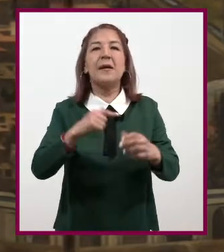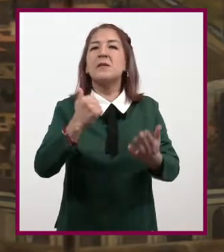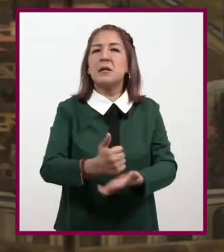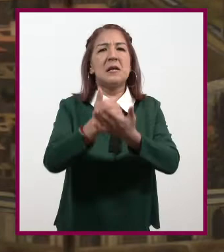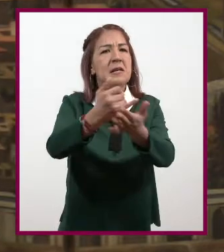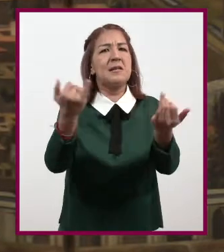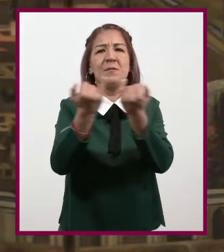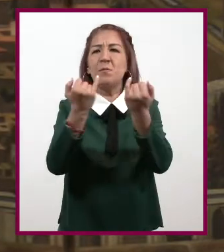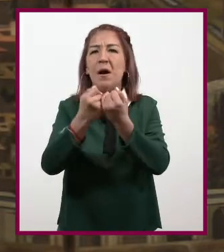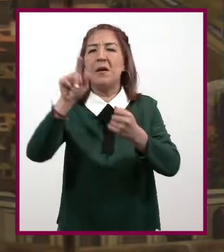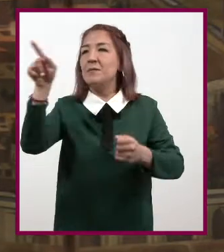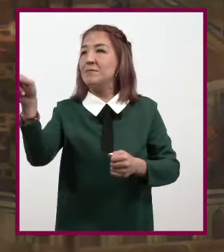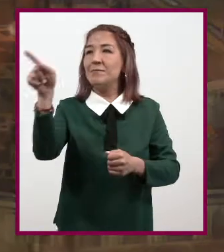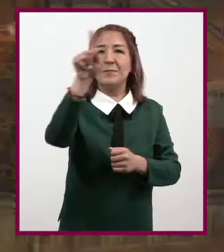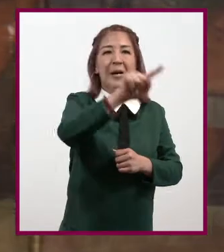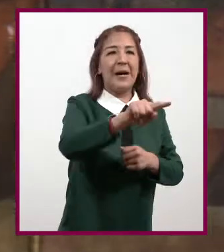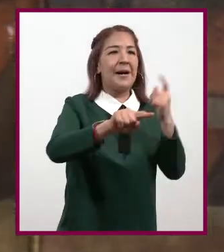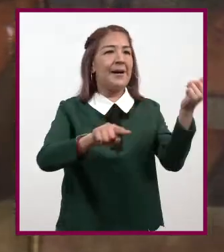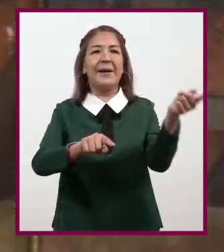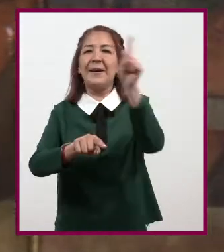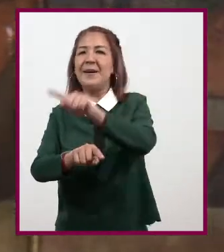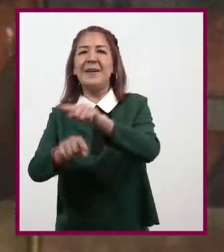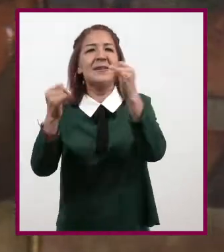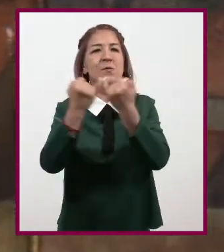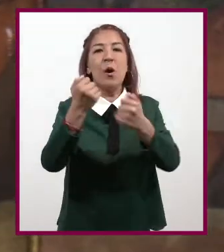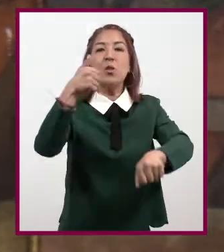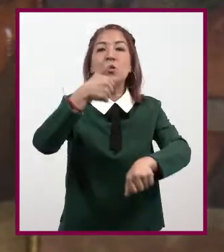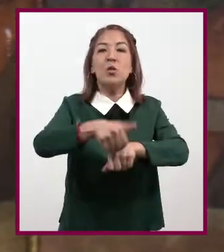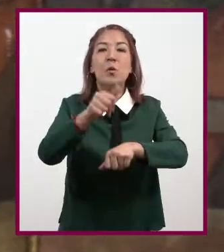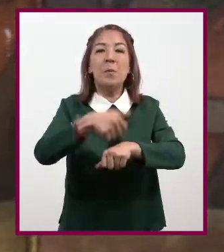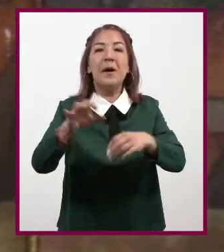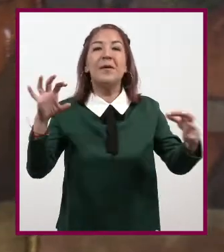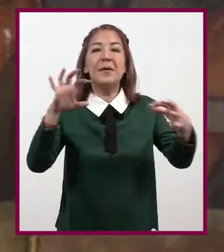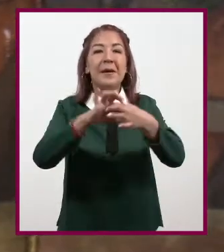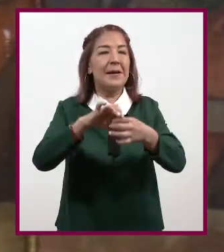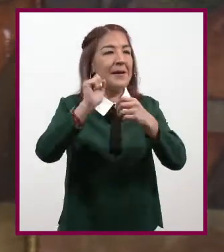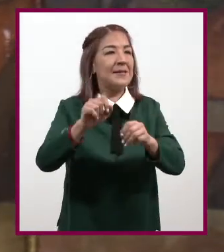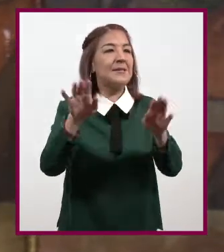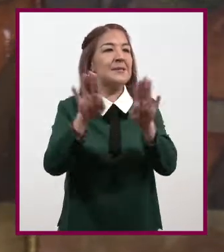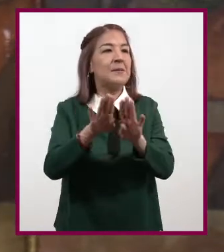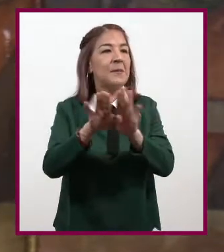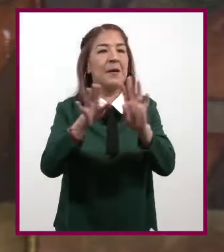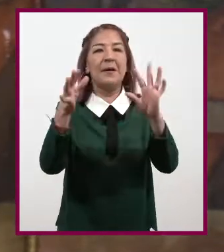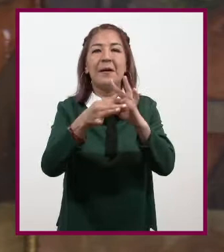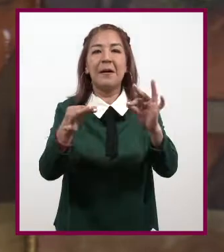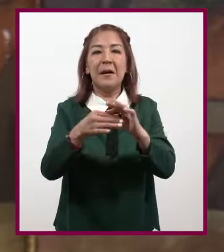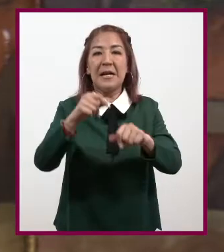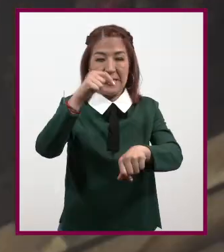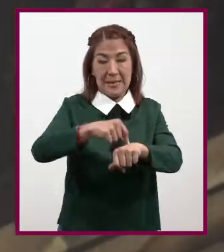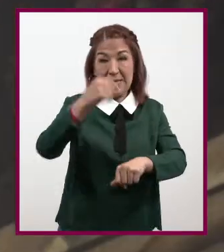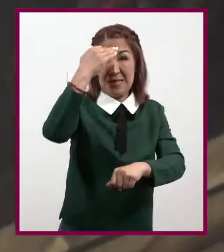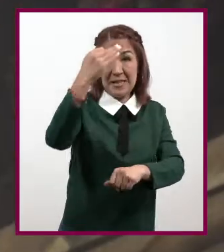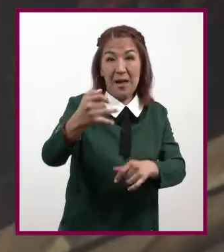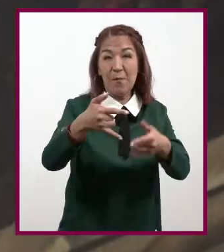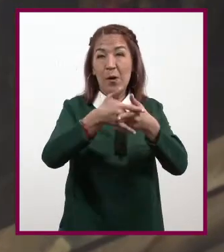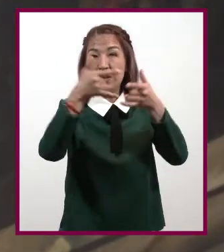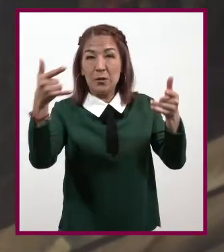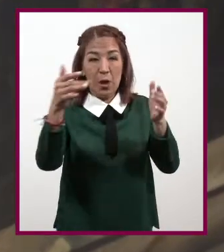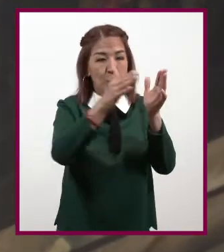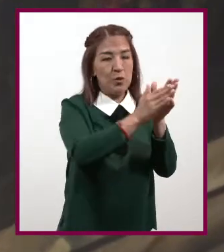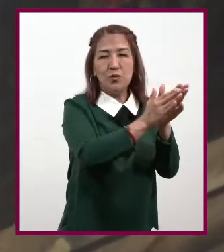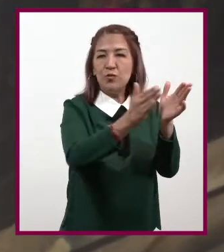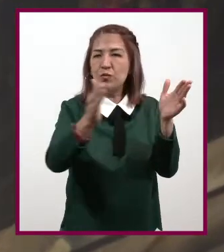el reverso ciertos números que van relatando no de manera cronológica ni